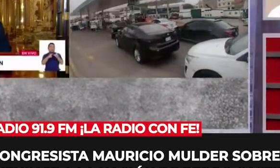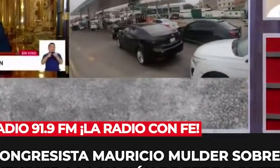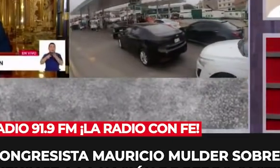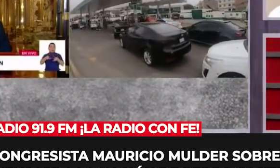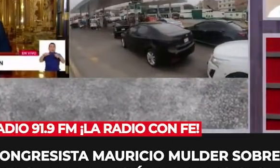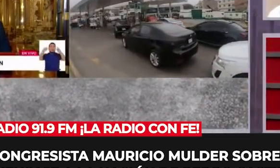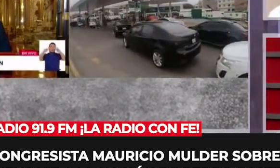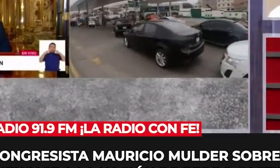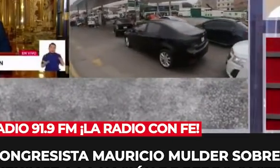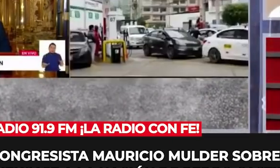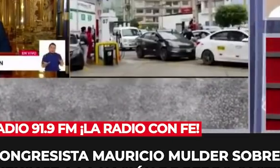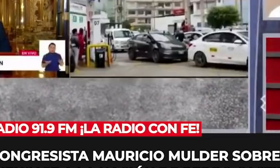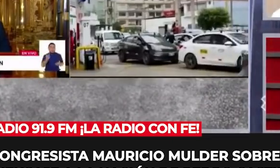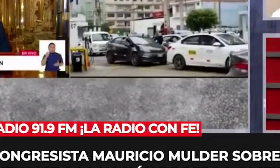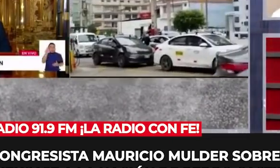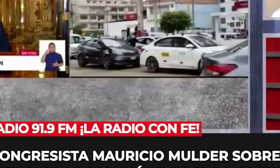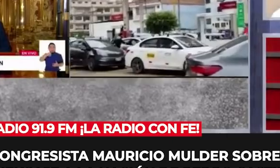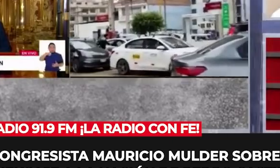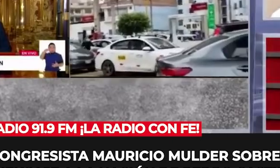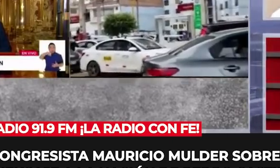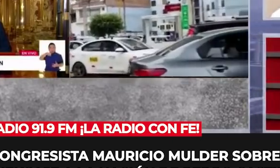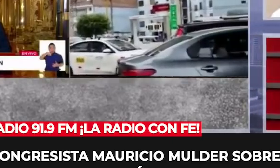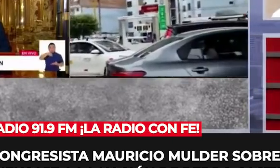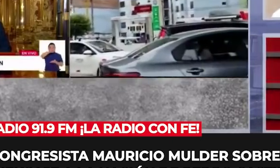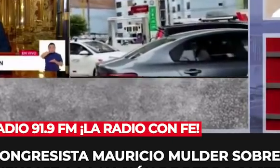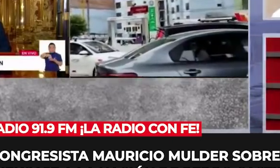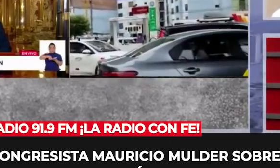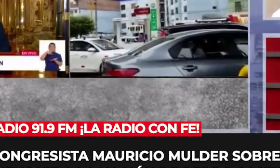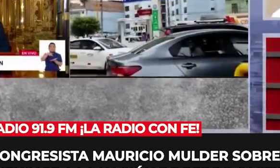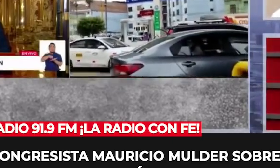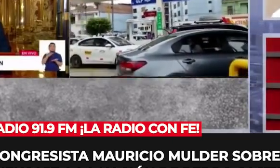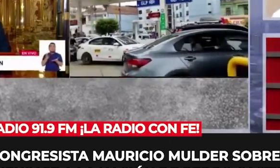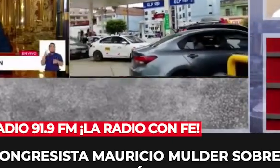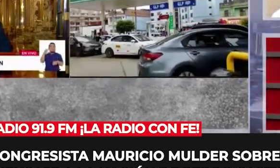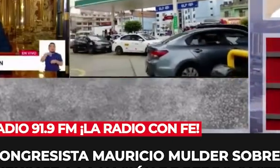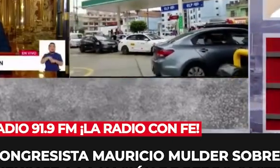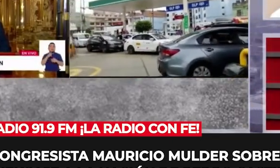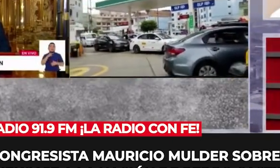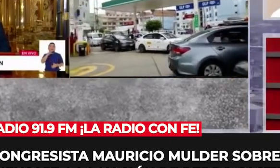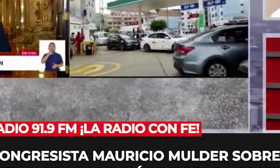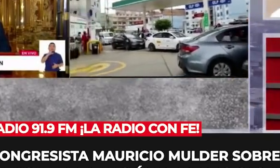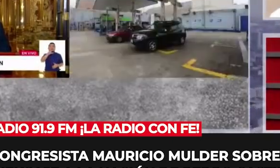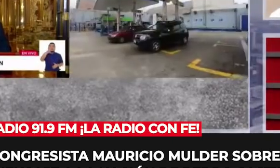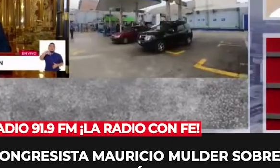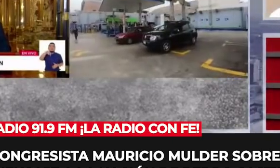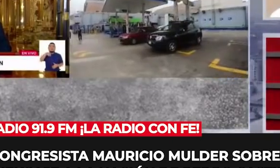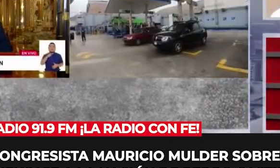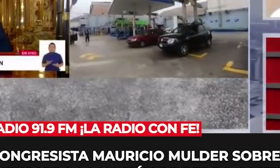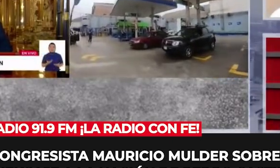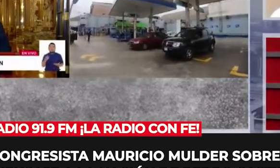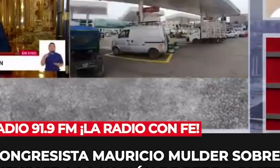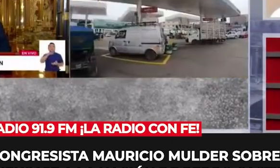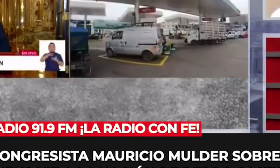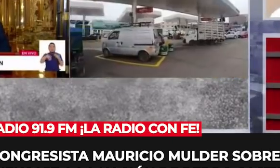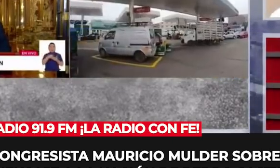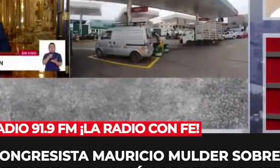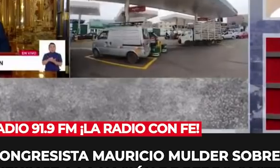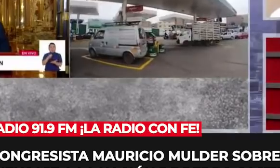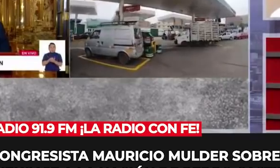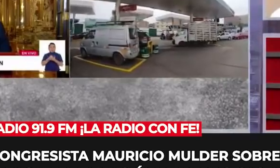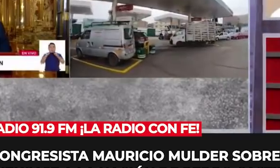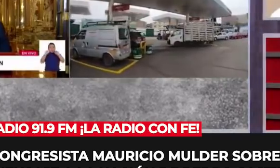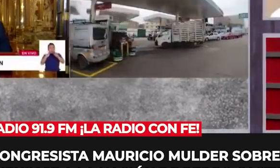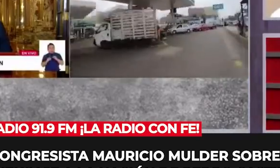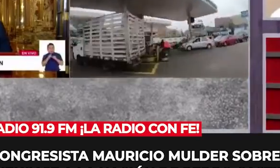para ver exactamente. A ver, se me había olvidado una que tiene que ver con el gobierno de Lapra. El señor ha dicho que para fin de este